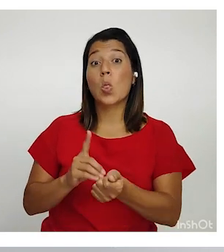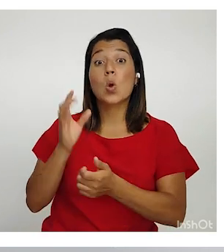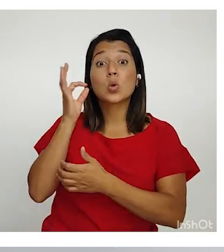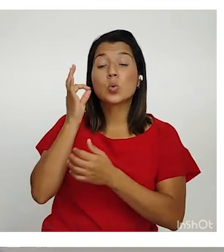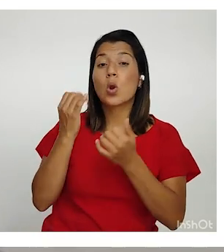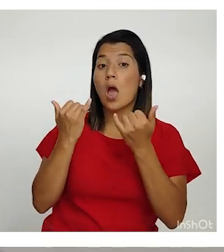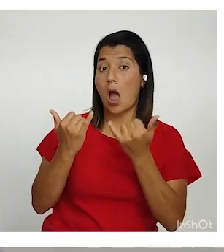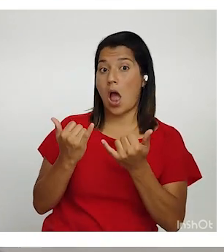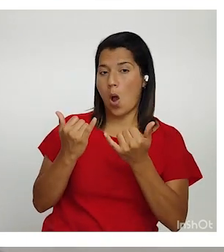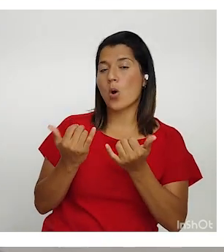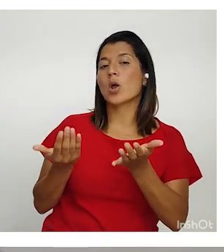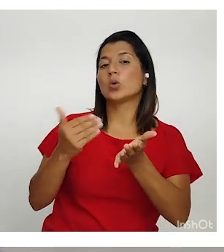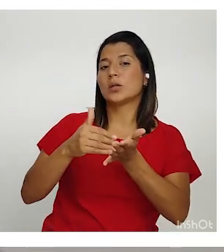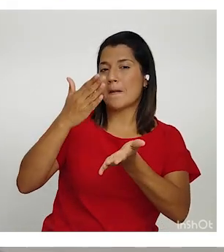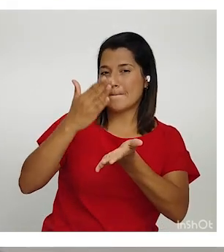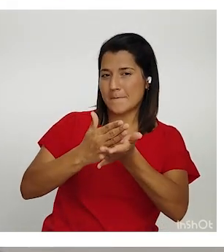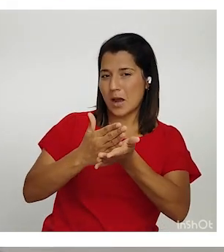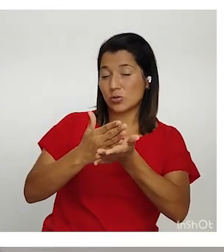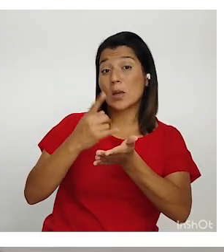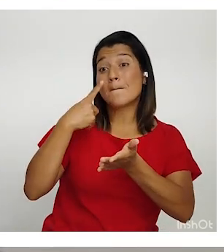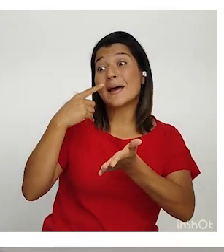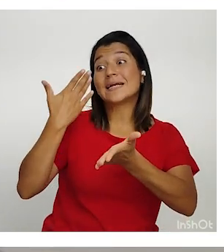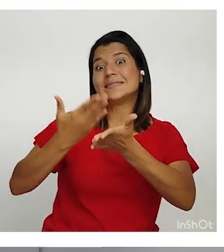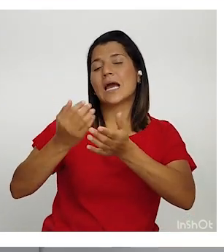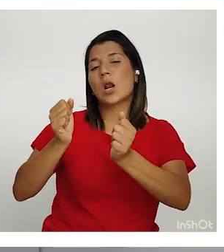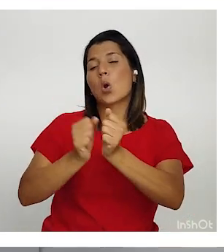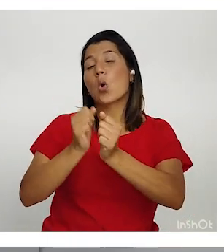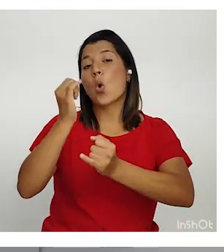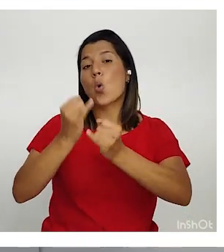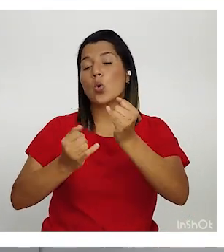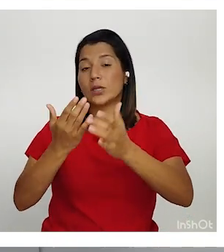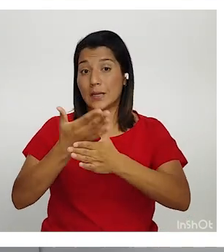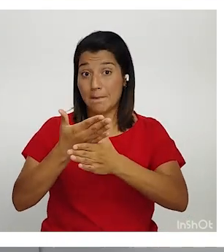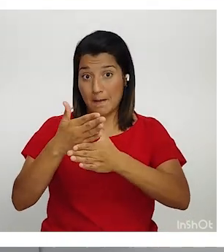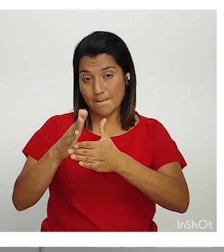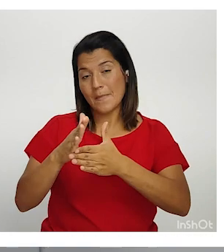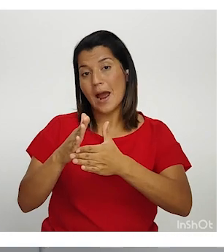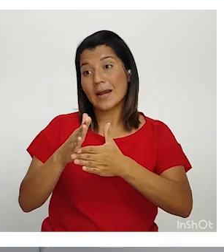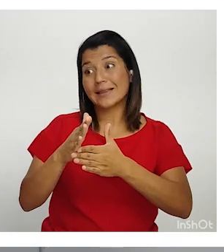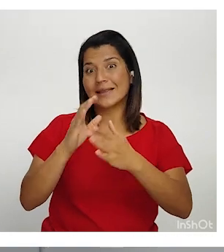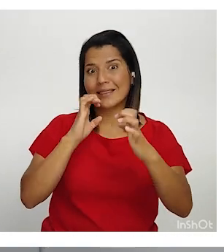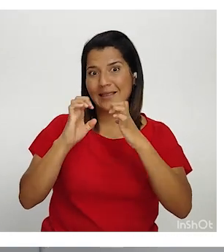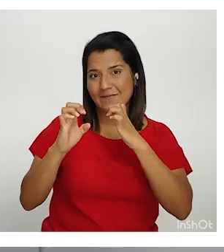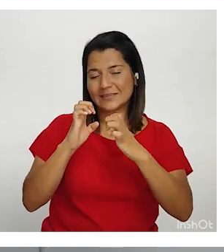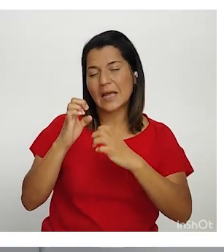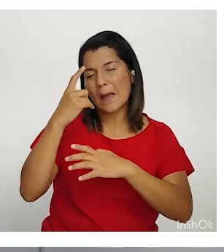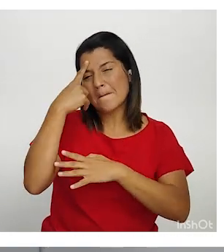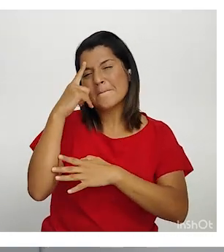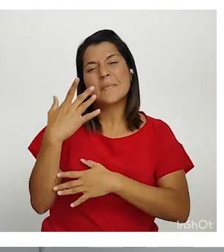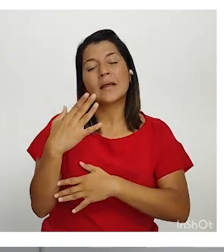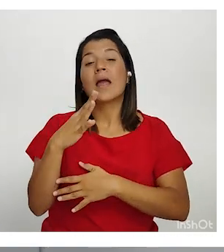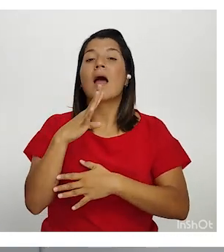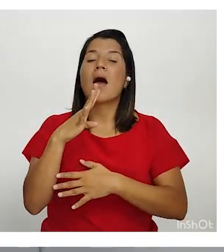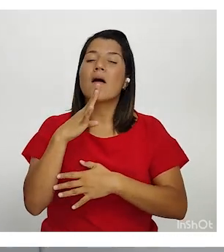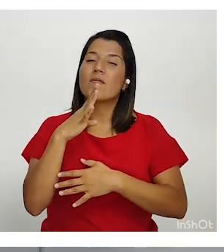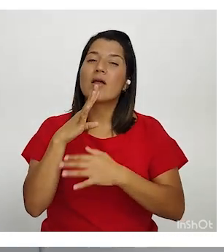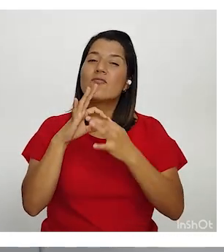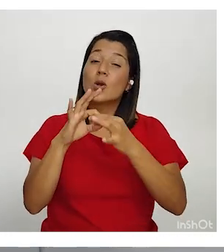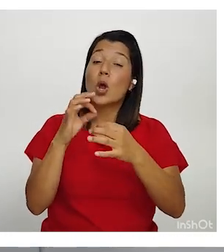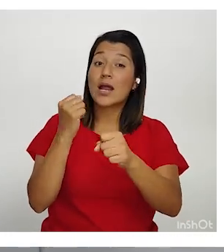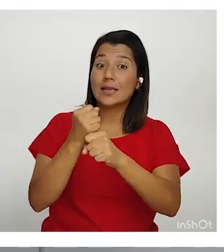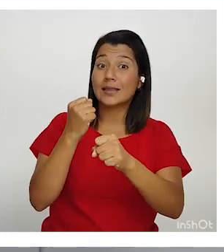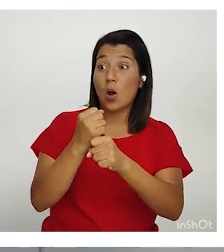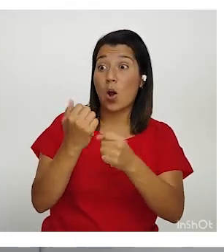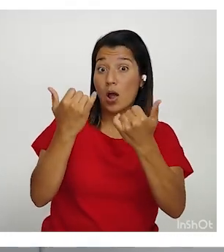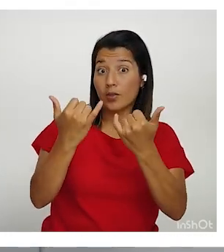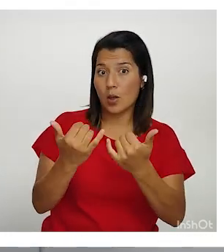Doctora, vamos a hacer una nueva pausa para venir ya con el último bloque de entrevista, para venir a hablar también del trabajo